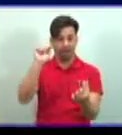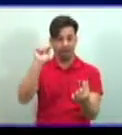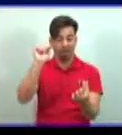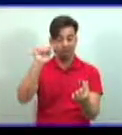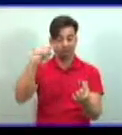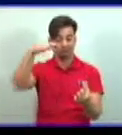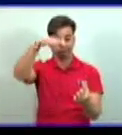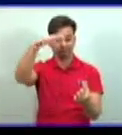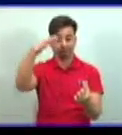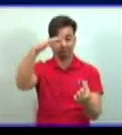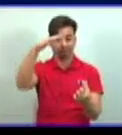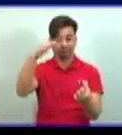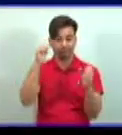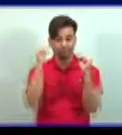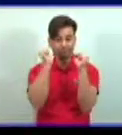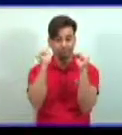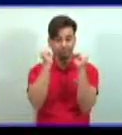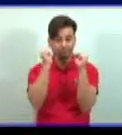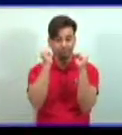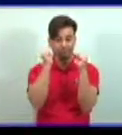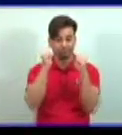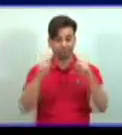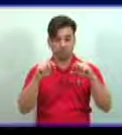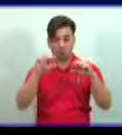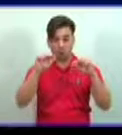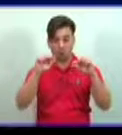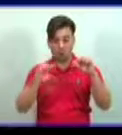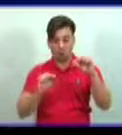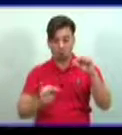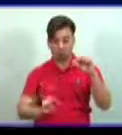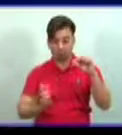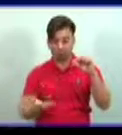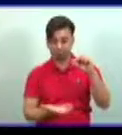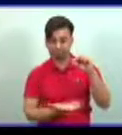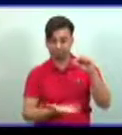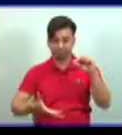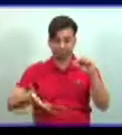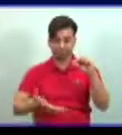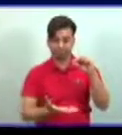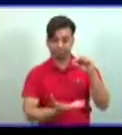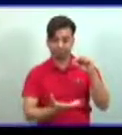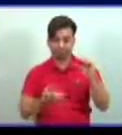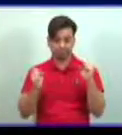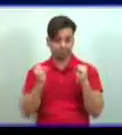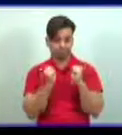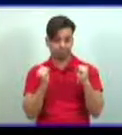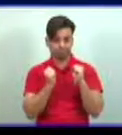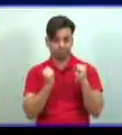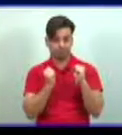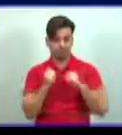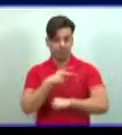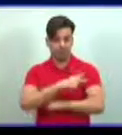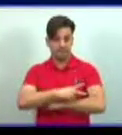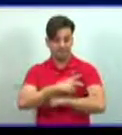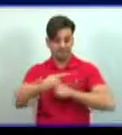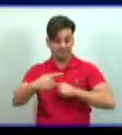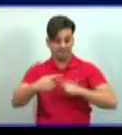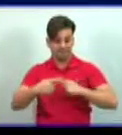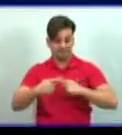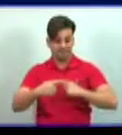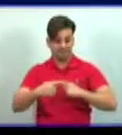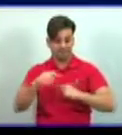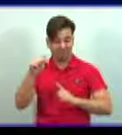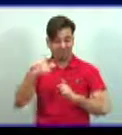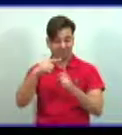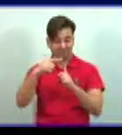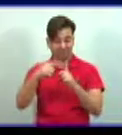estamos refiriendo a países nórdicos o del extremo sur de nuestro planeta, donde las temperaturas medianamente son bajas durante todo